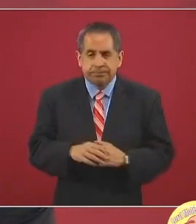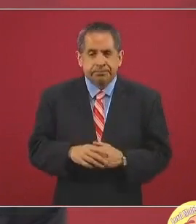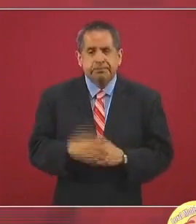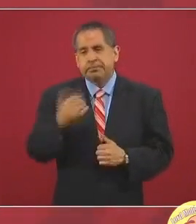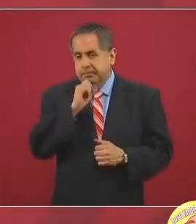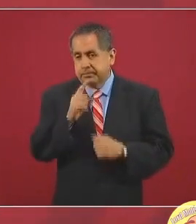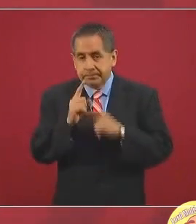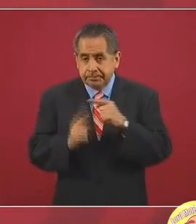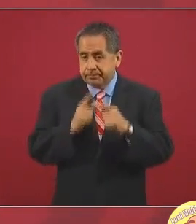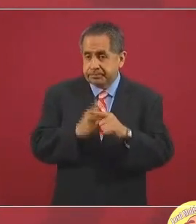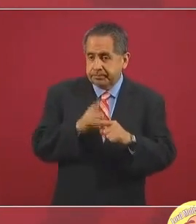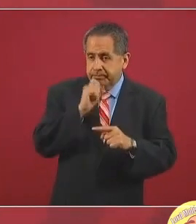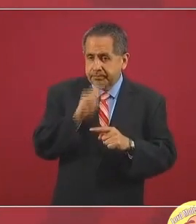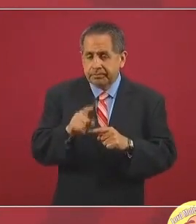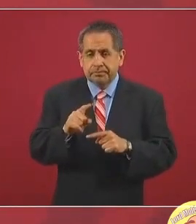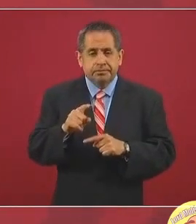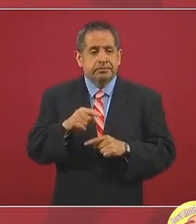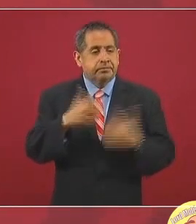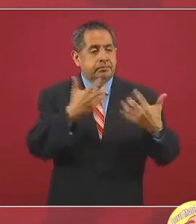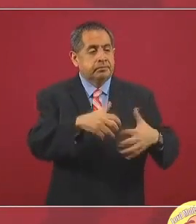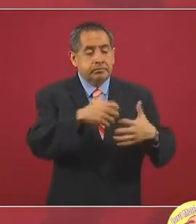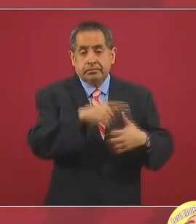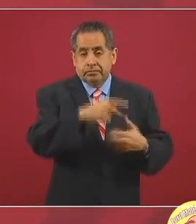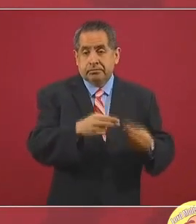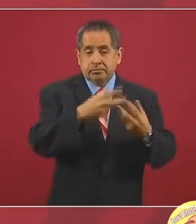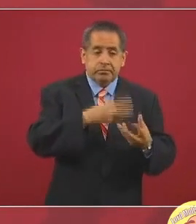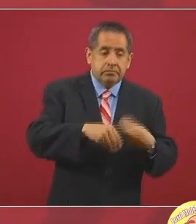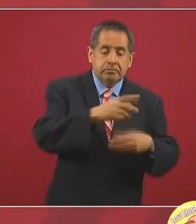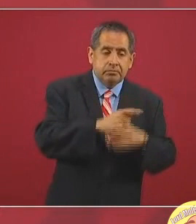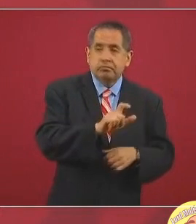Y además la planta se financió